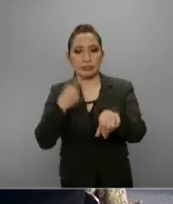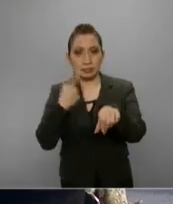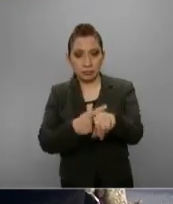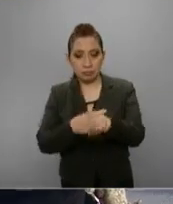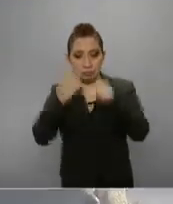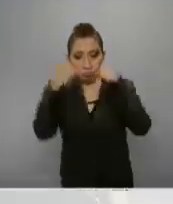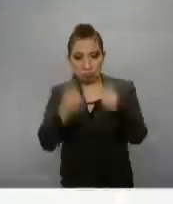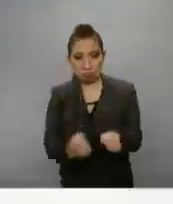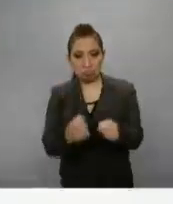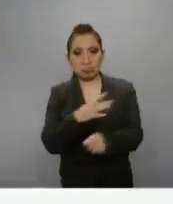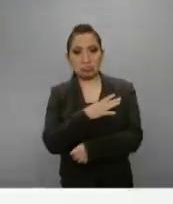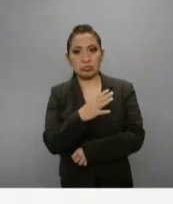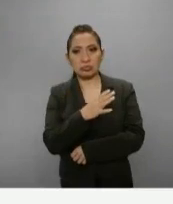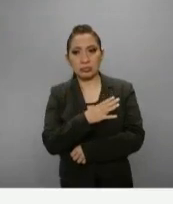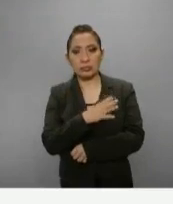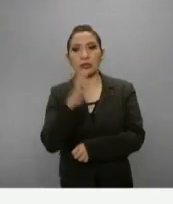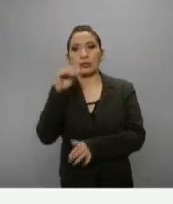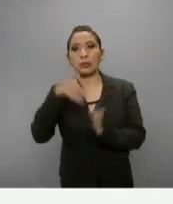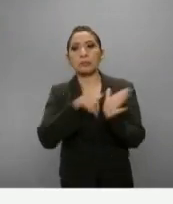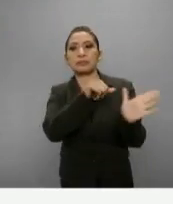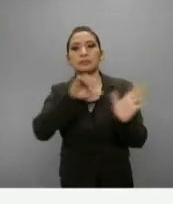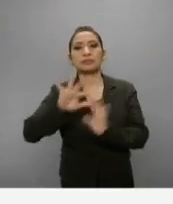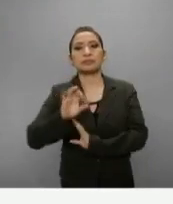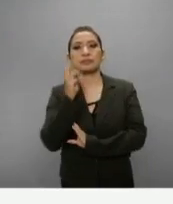casos confirmados,